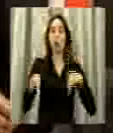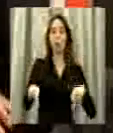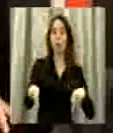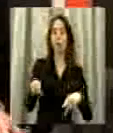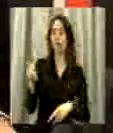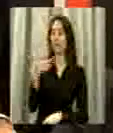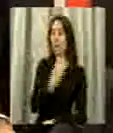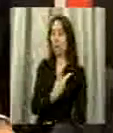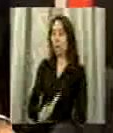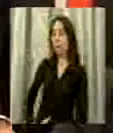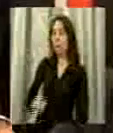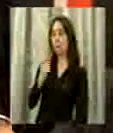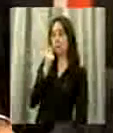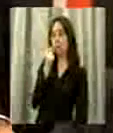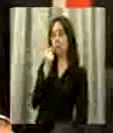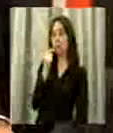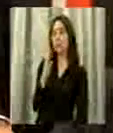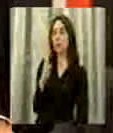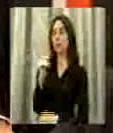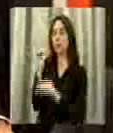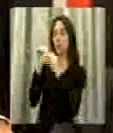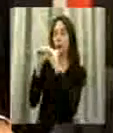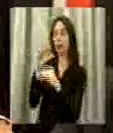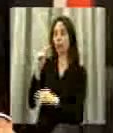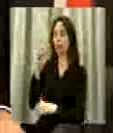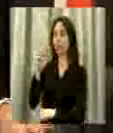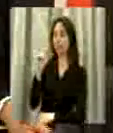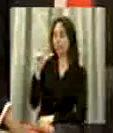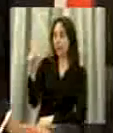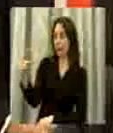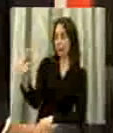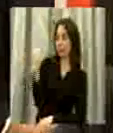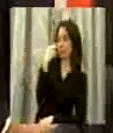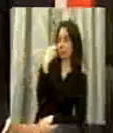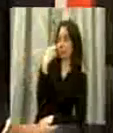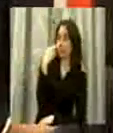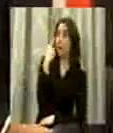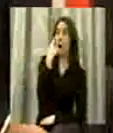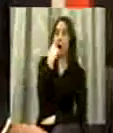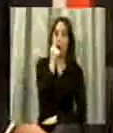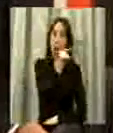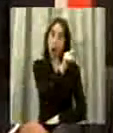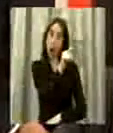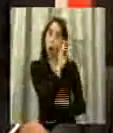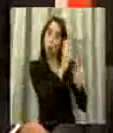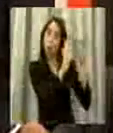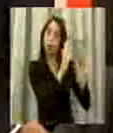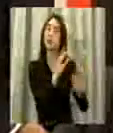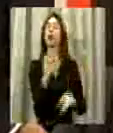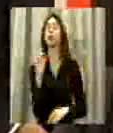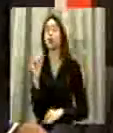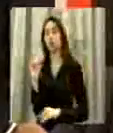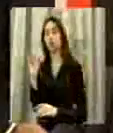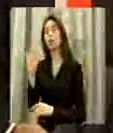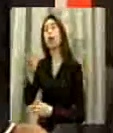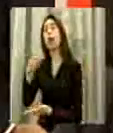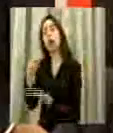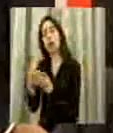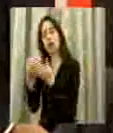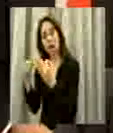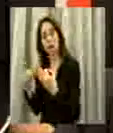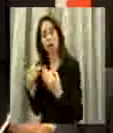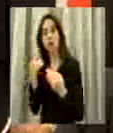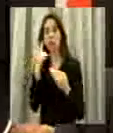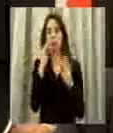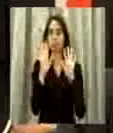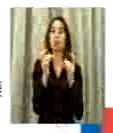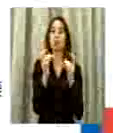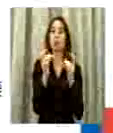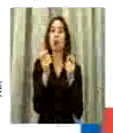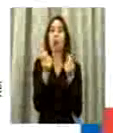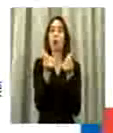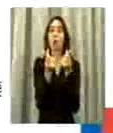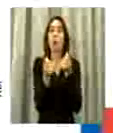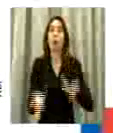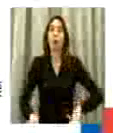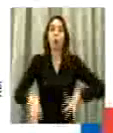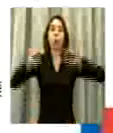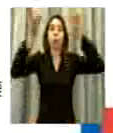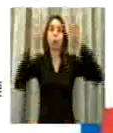presidente del Banco Central y me dice, ojo, cuidado. Sí, tiene razón, presidente, que nunca hay que descuidarse en materia inflacionaria.